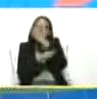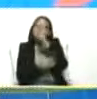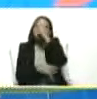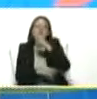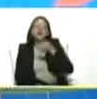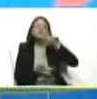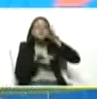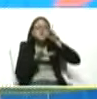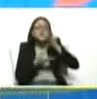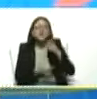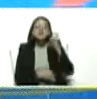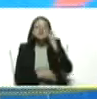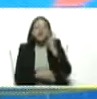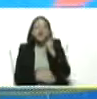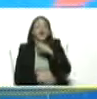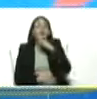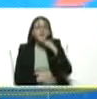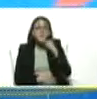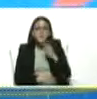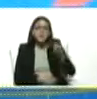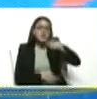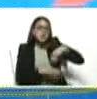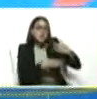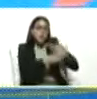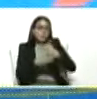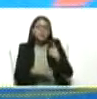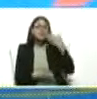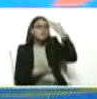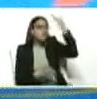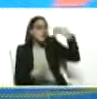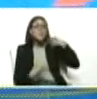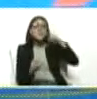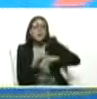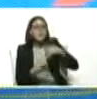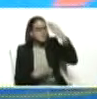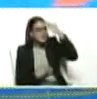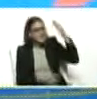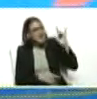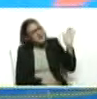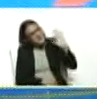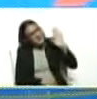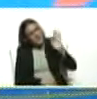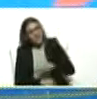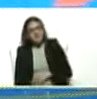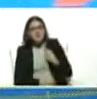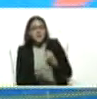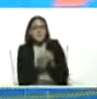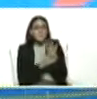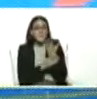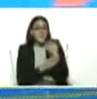chocolate y compartimos. Un saludo a mi esposa también presente, Silvia Flores.